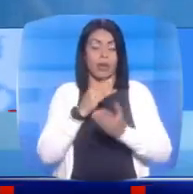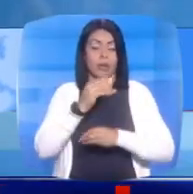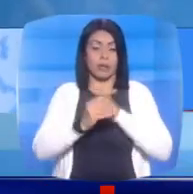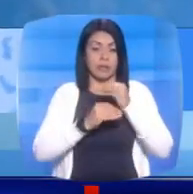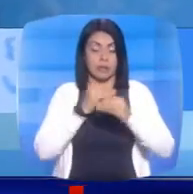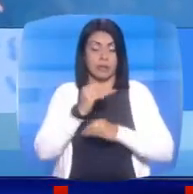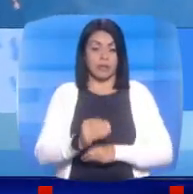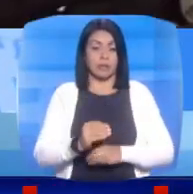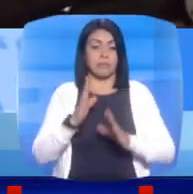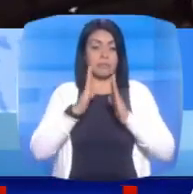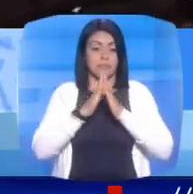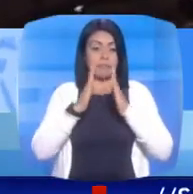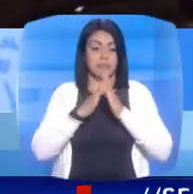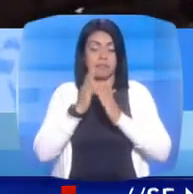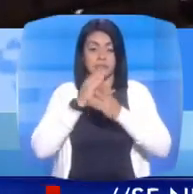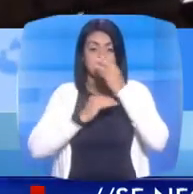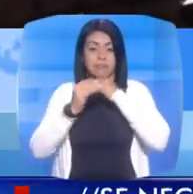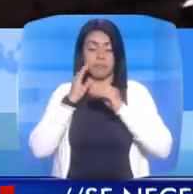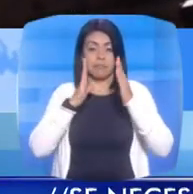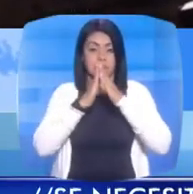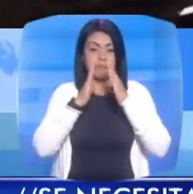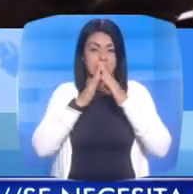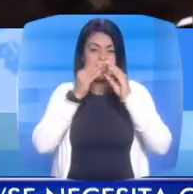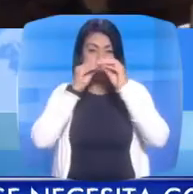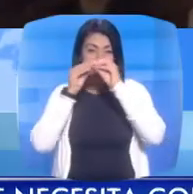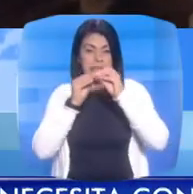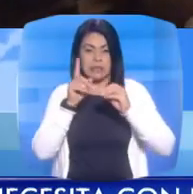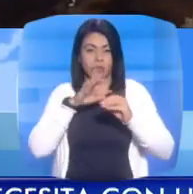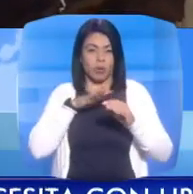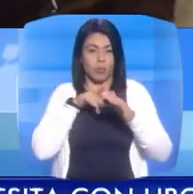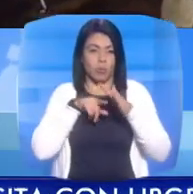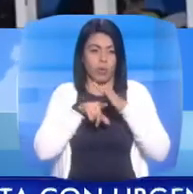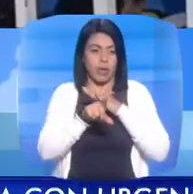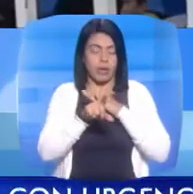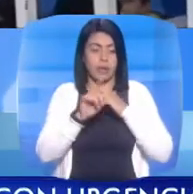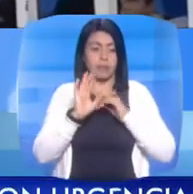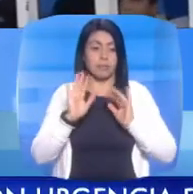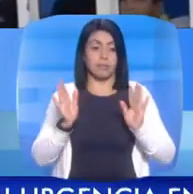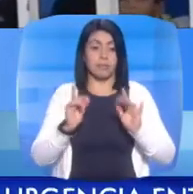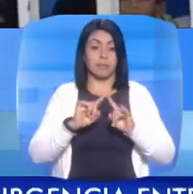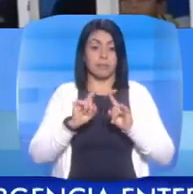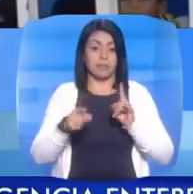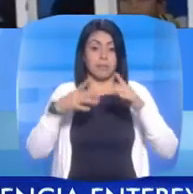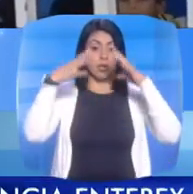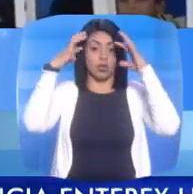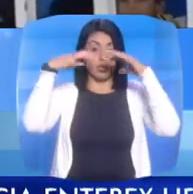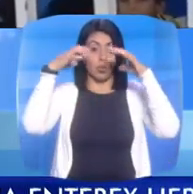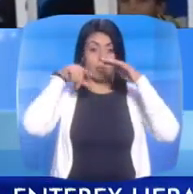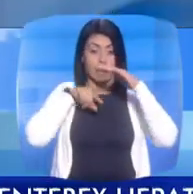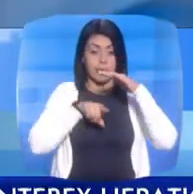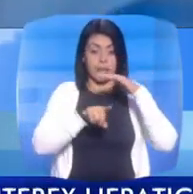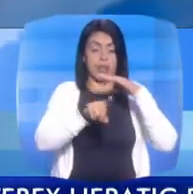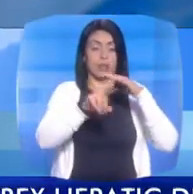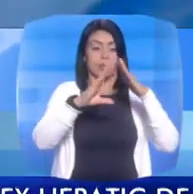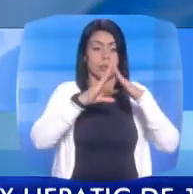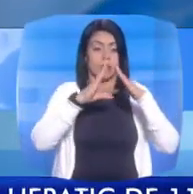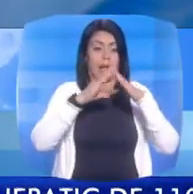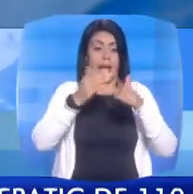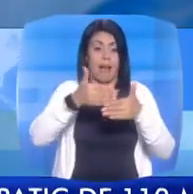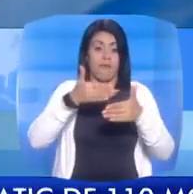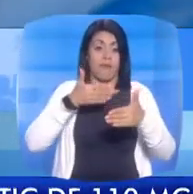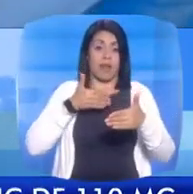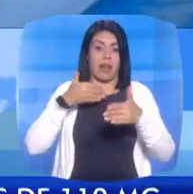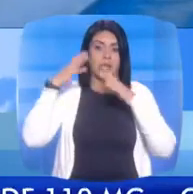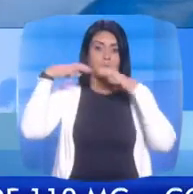para comer viven en una residencia maltrecha que casi no puede Ni mantener donde llueve más dentro de ella que